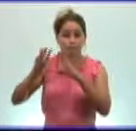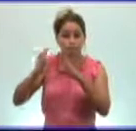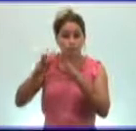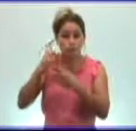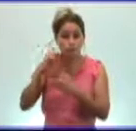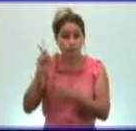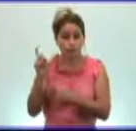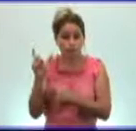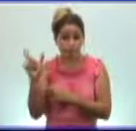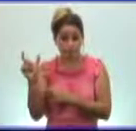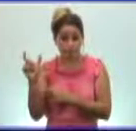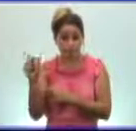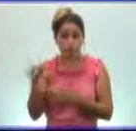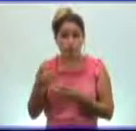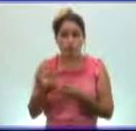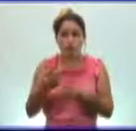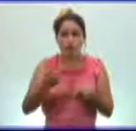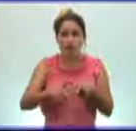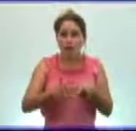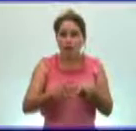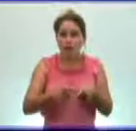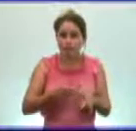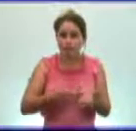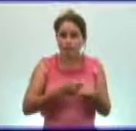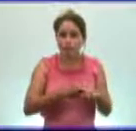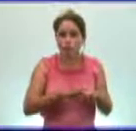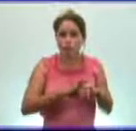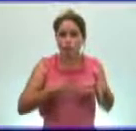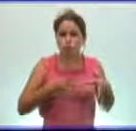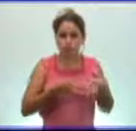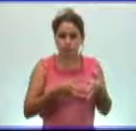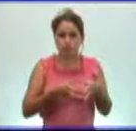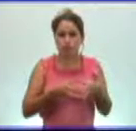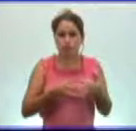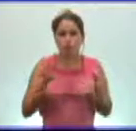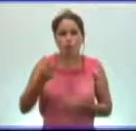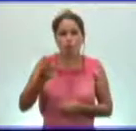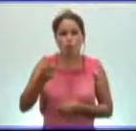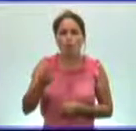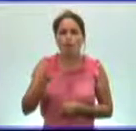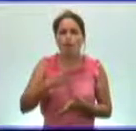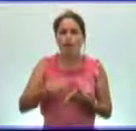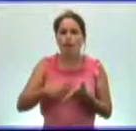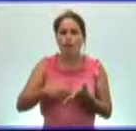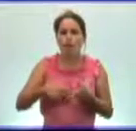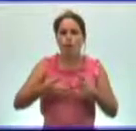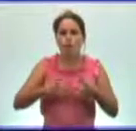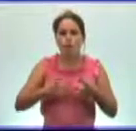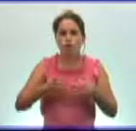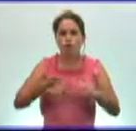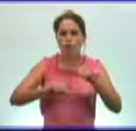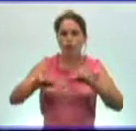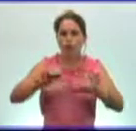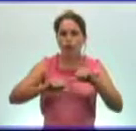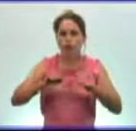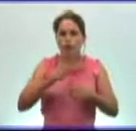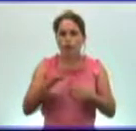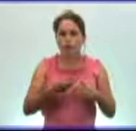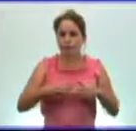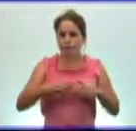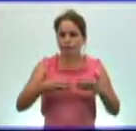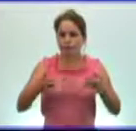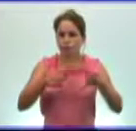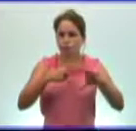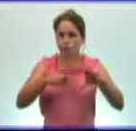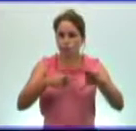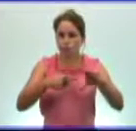fertilizantes. Inciso A: escriba la fórmula química de cada sustancia, diga el enlace químico que presentan. E